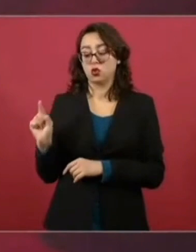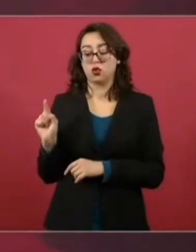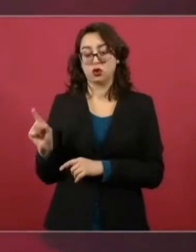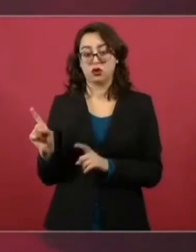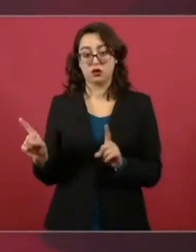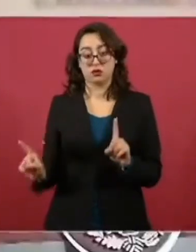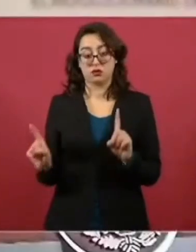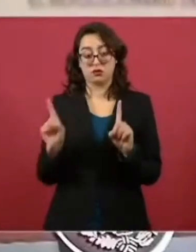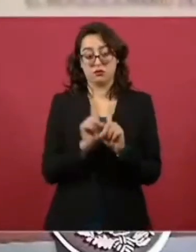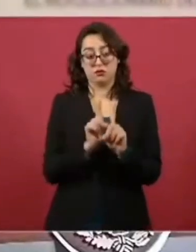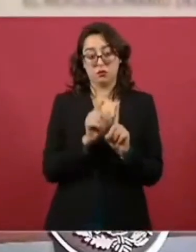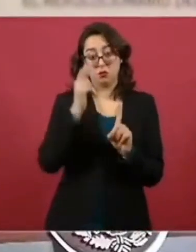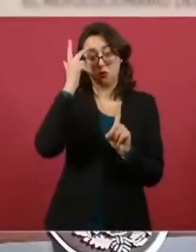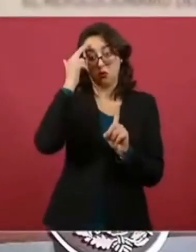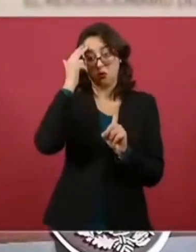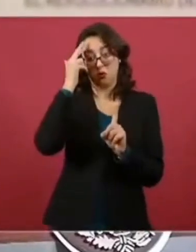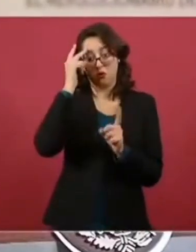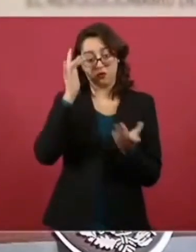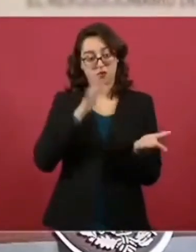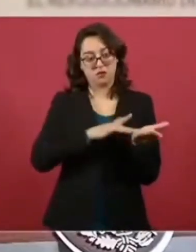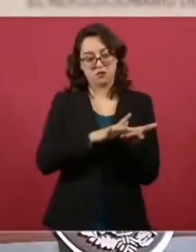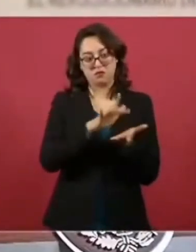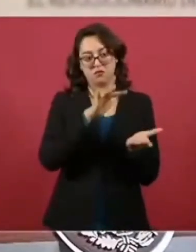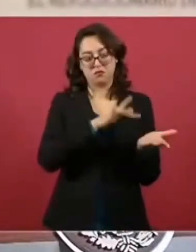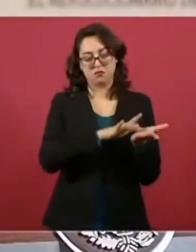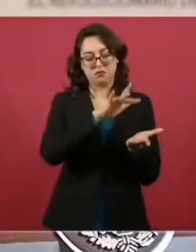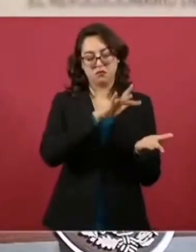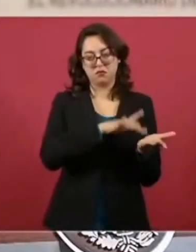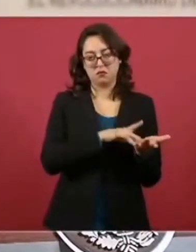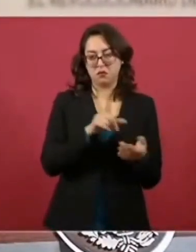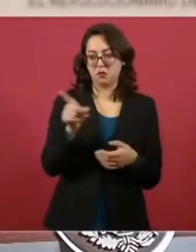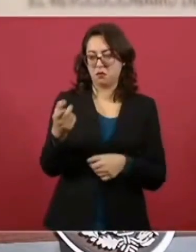hacía caricaturas en contra de Madero,